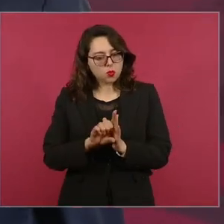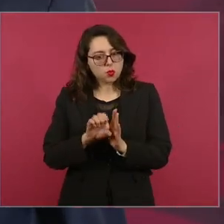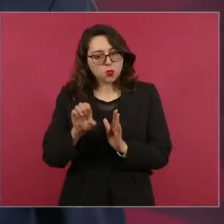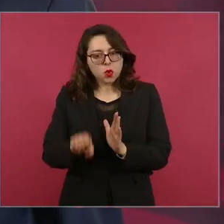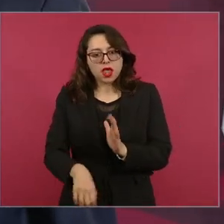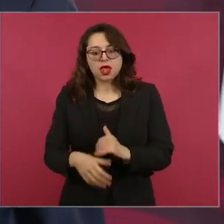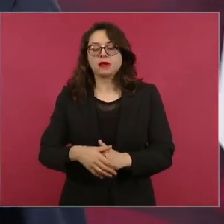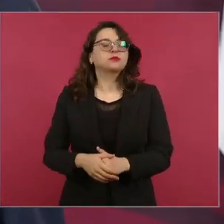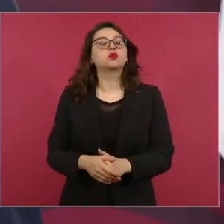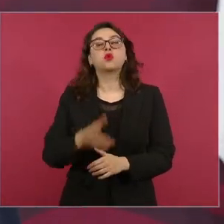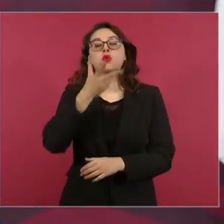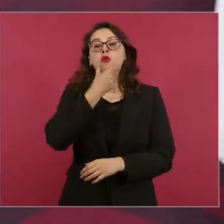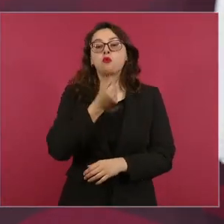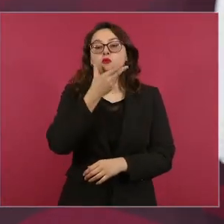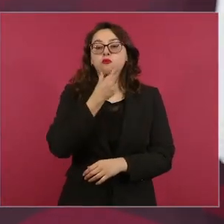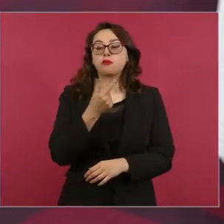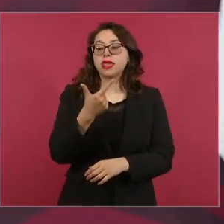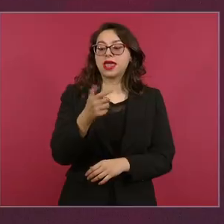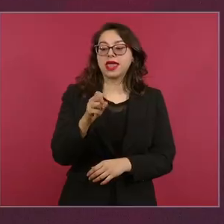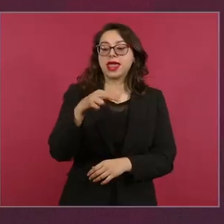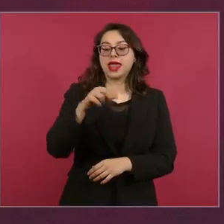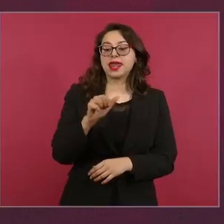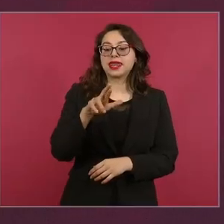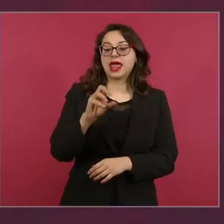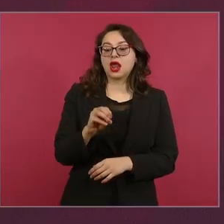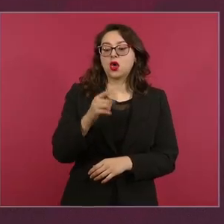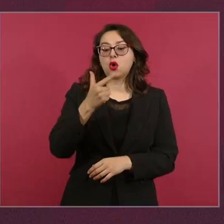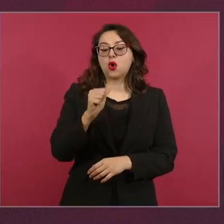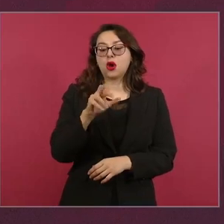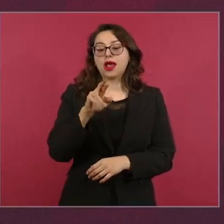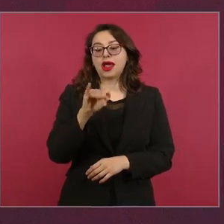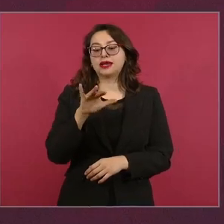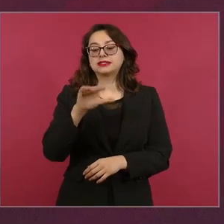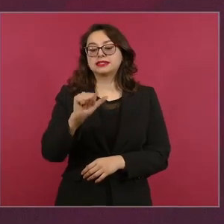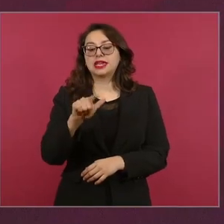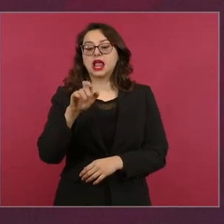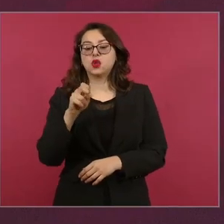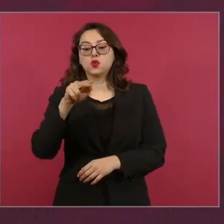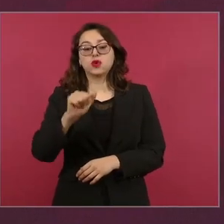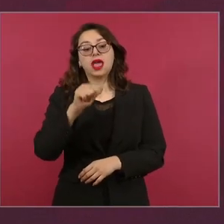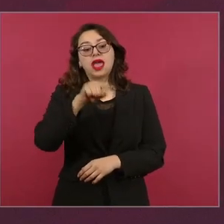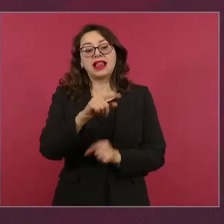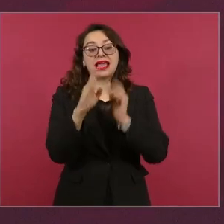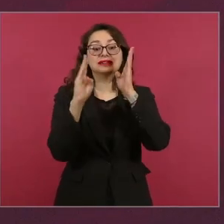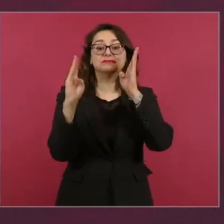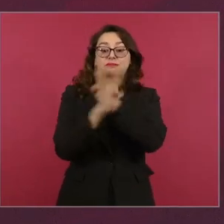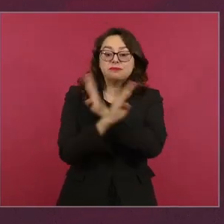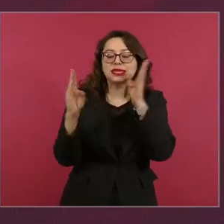Genaro García Luna se había formado en el CISEN.